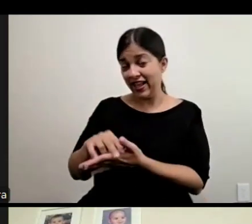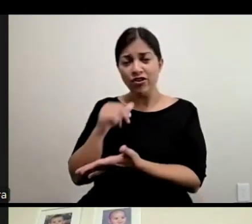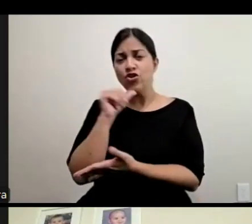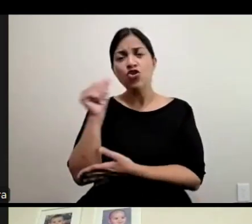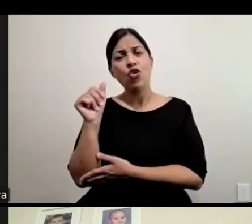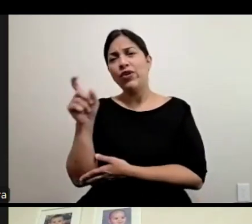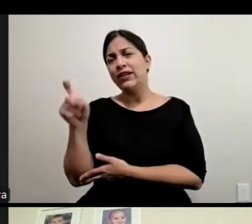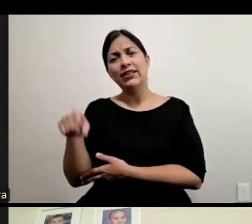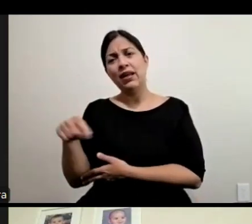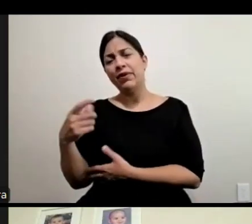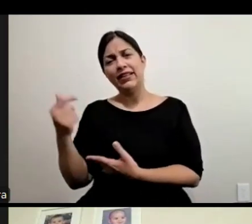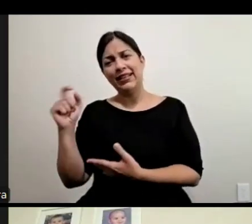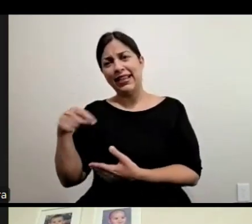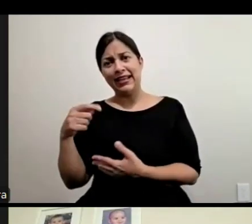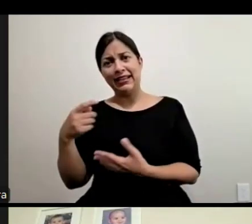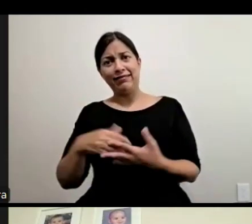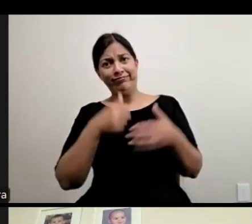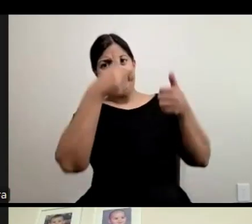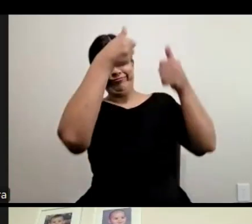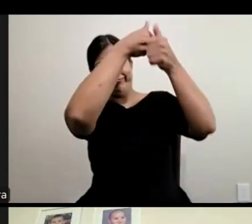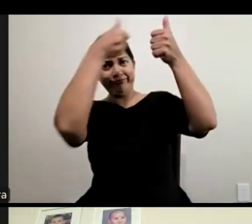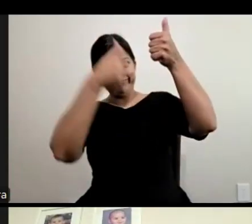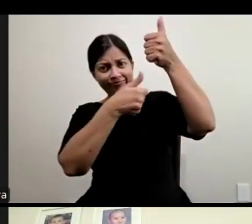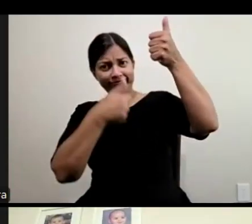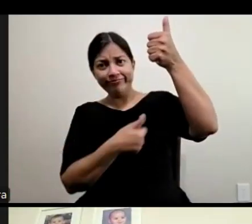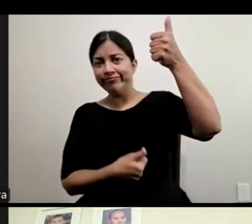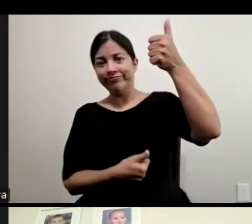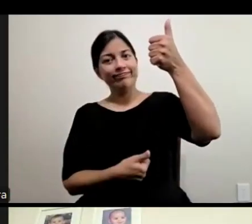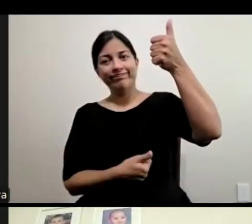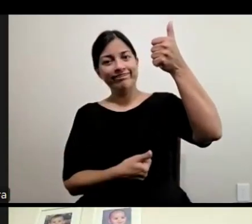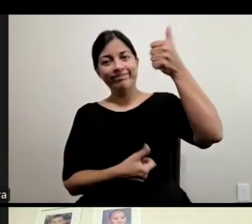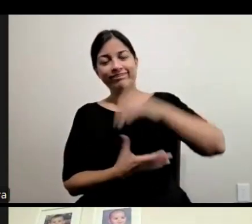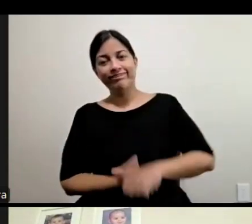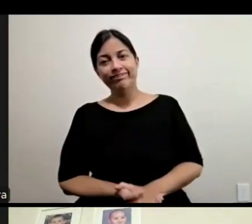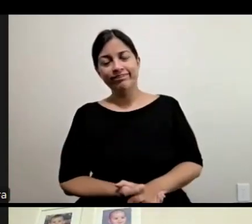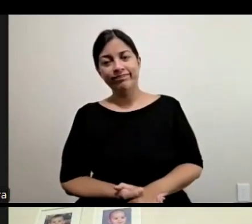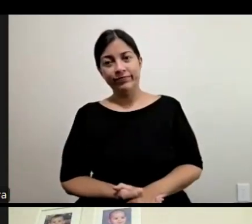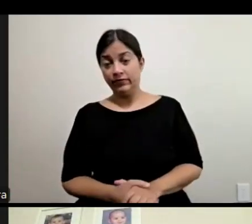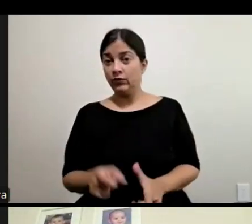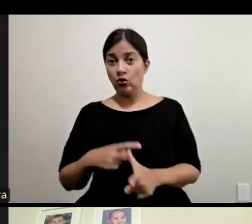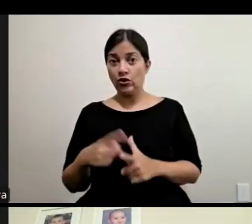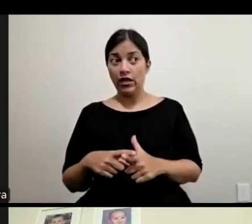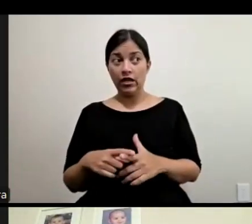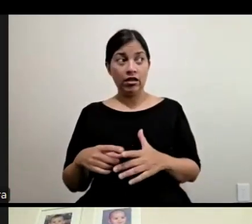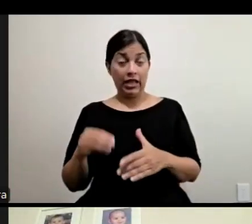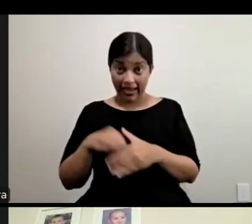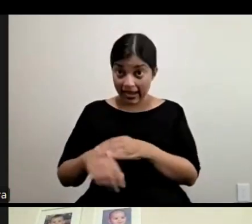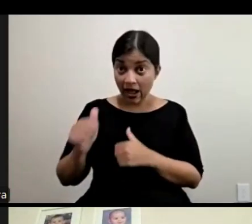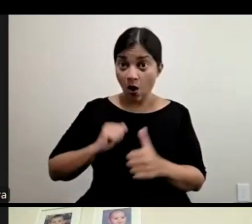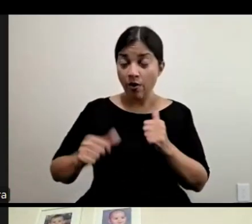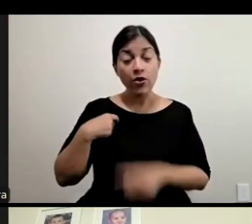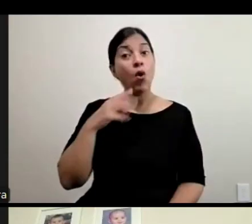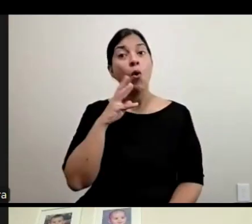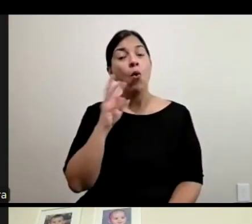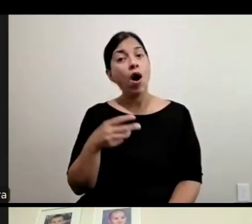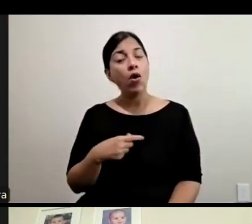necesariamente había esa jerarquía. Y entonces en la obra, pues yo dije, wow, y entonces en un espacio tan reducido, porque